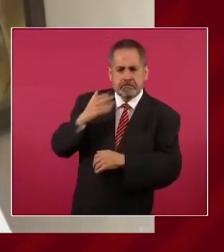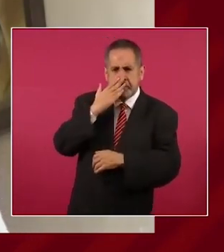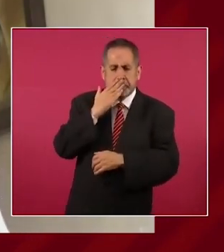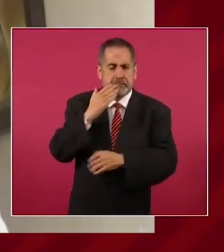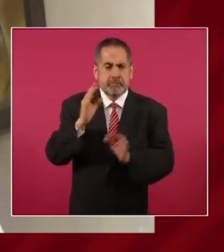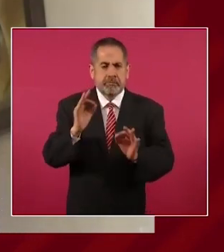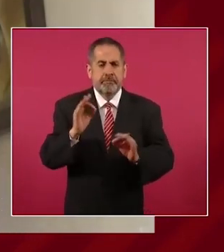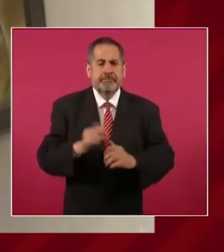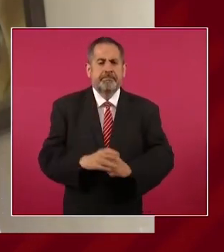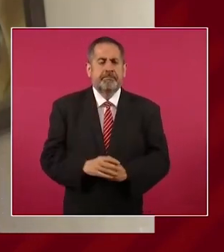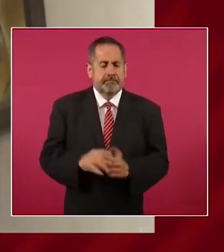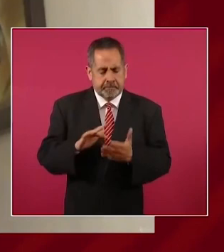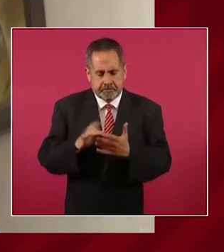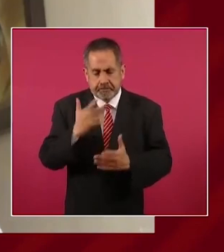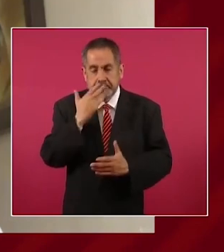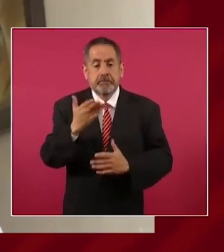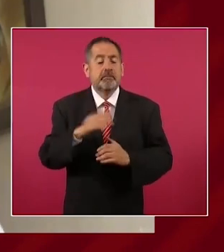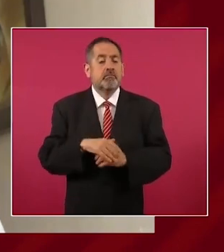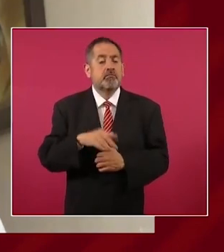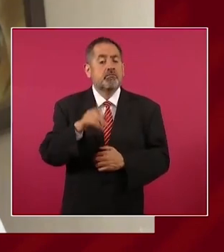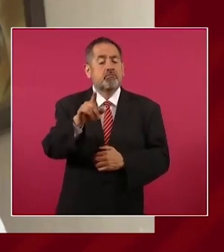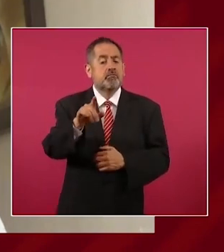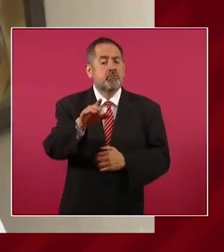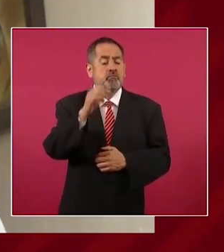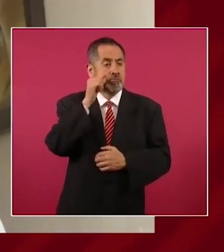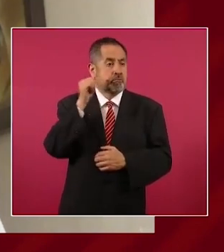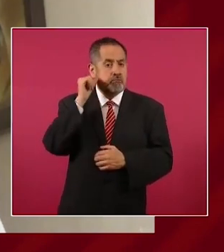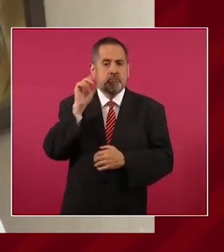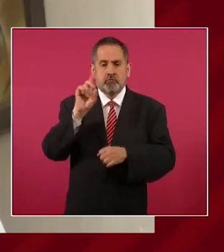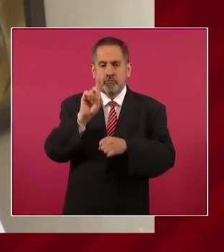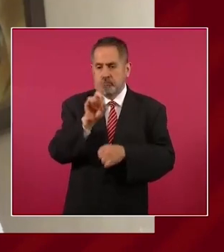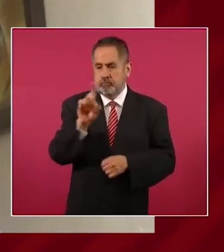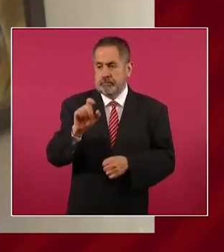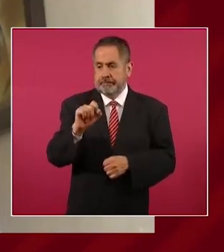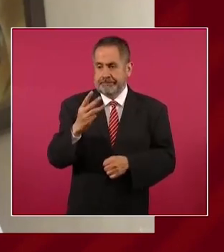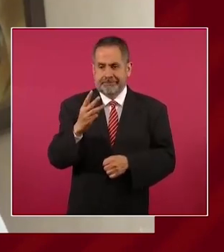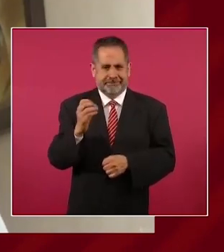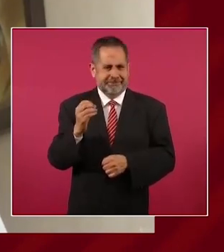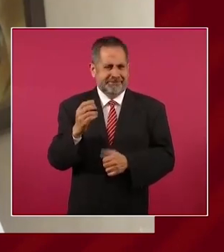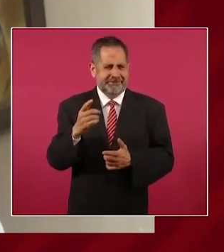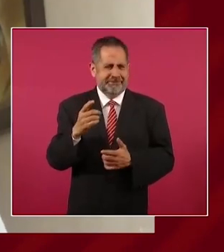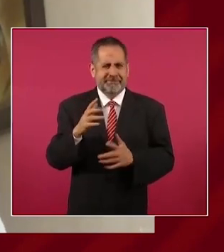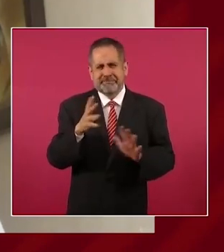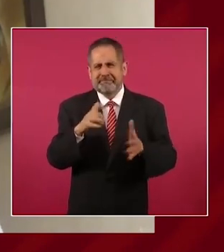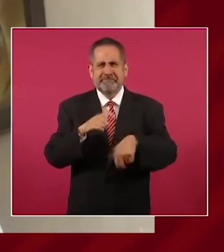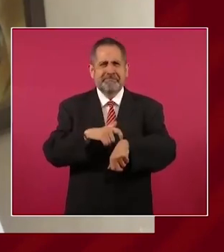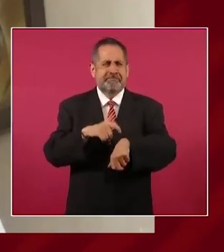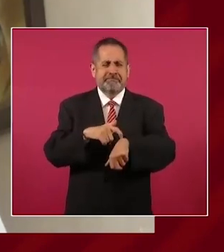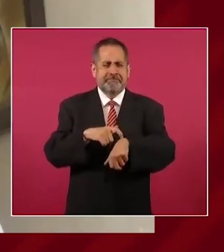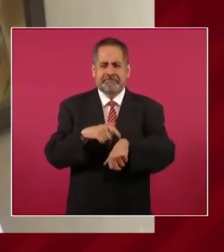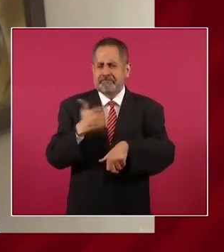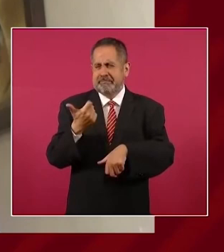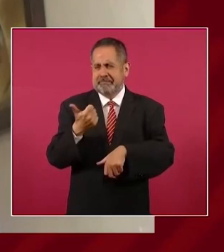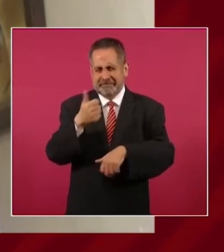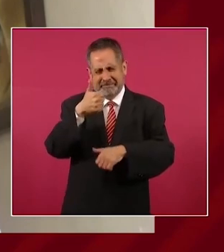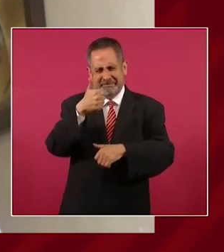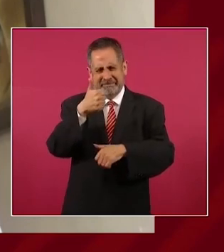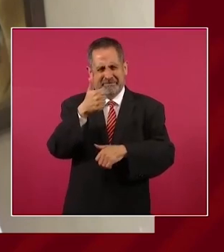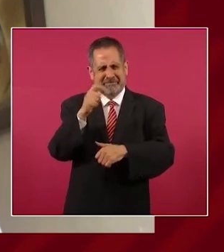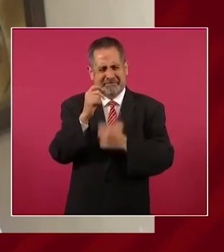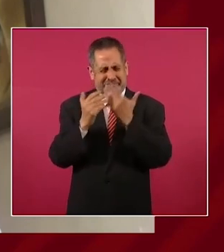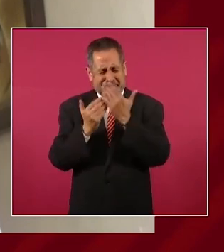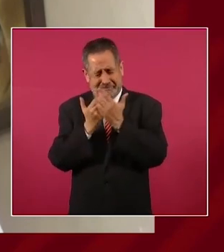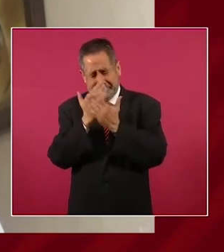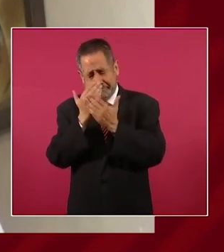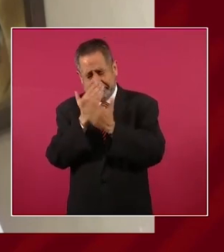Perfecto. Gracias. El día de ayer, domingo 23 de octubre, aproximadamente a las 6:20 de la